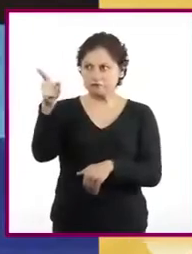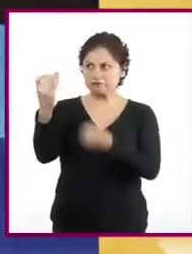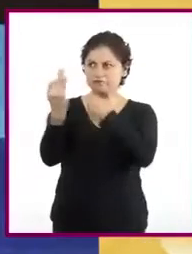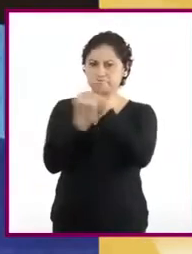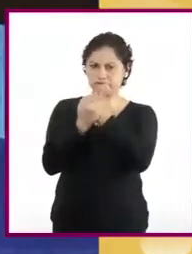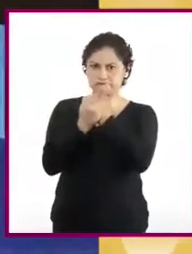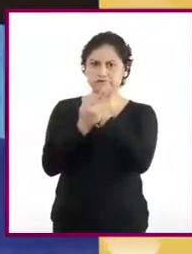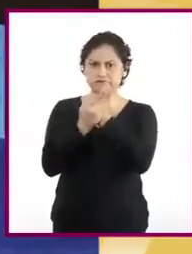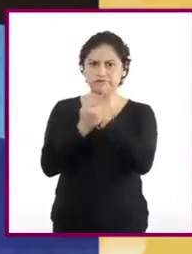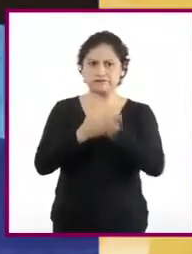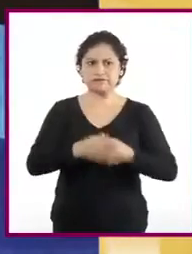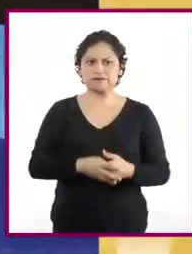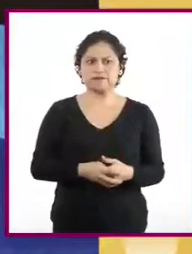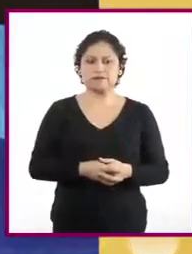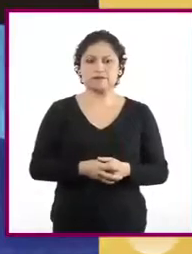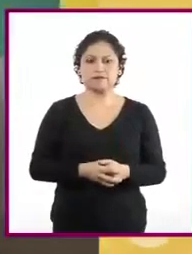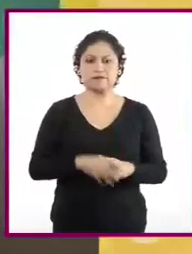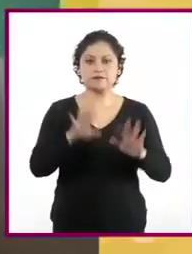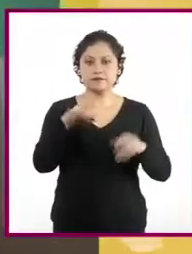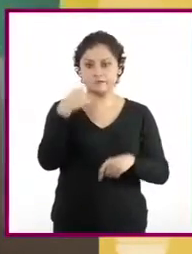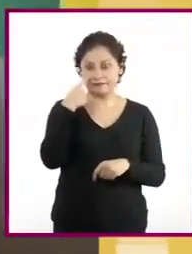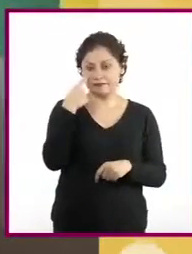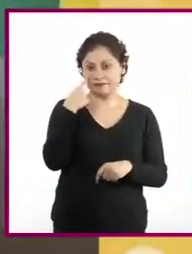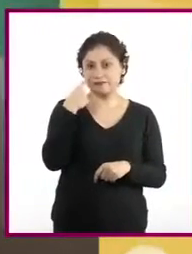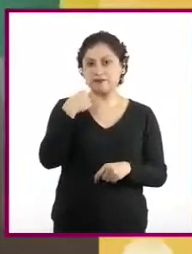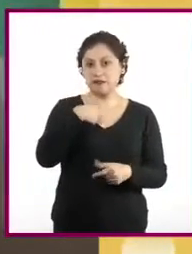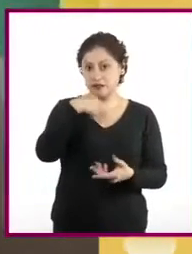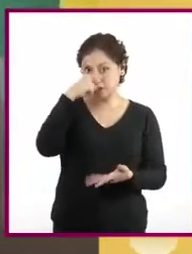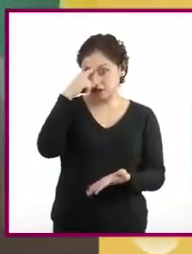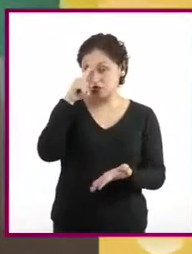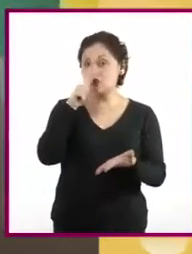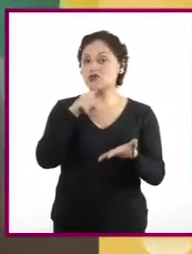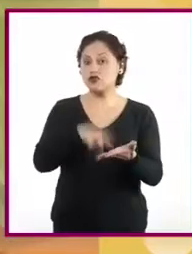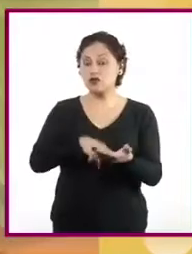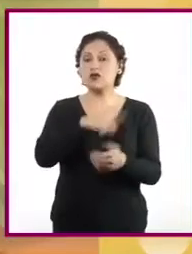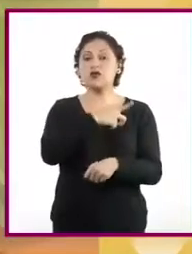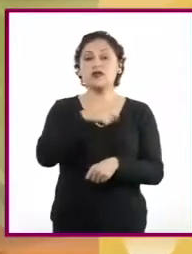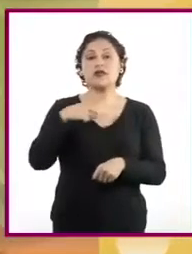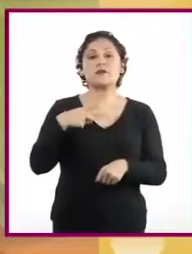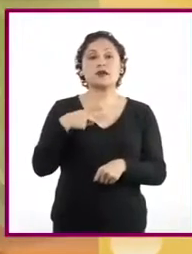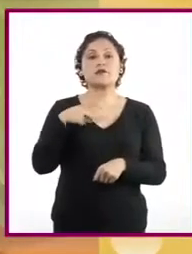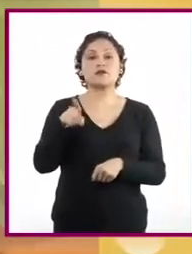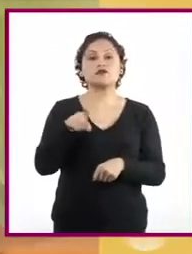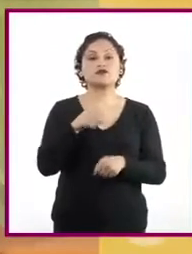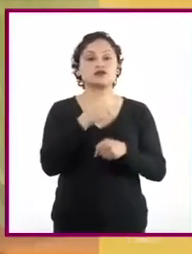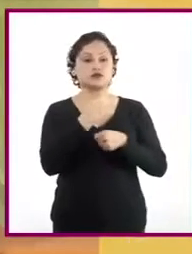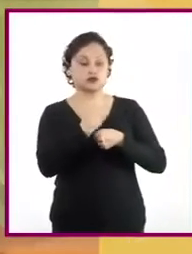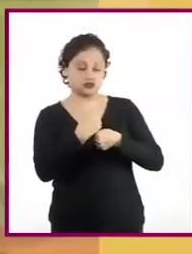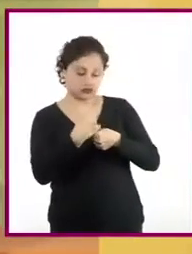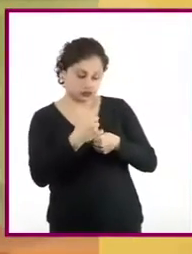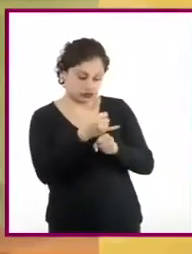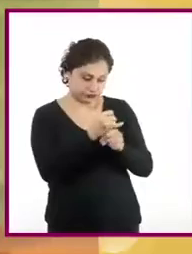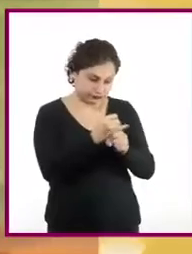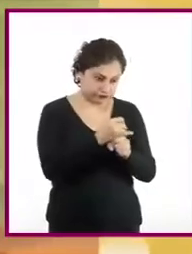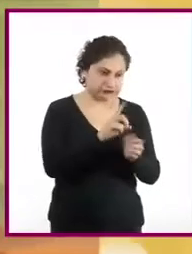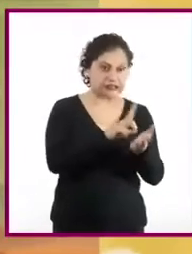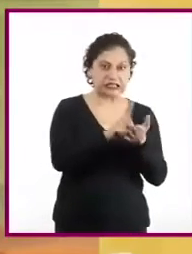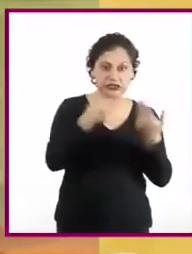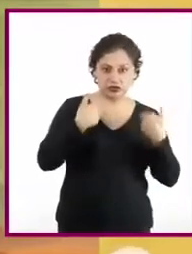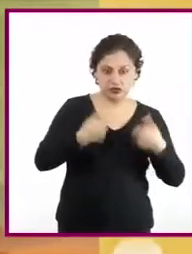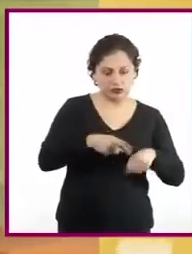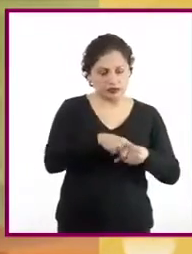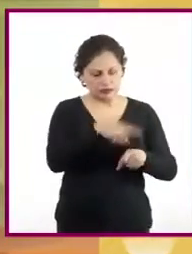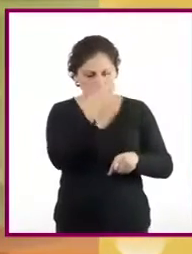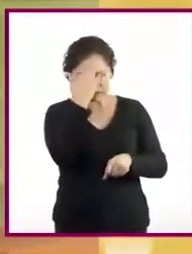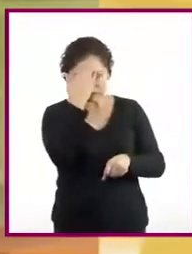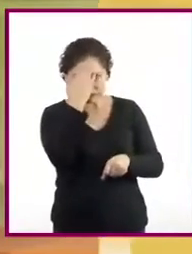tus garantías. Mire, yo creo que lo primero es conocerlos, o sea, informarnos, saber cuáles son esos derechos que nosotros tenemos. Segundo, ciertamente